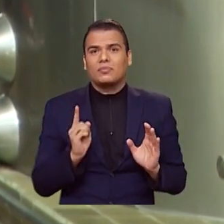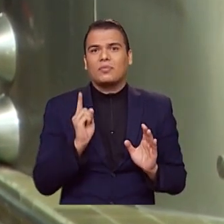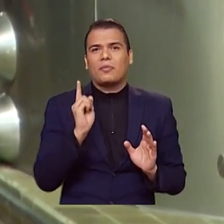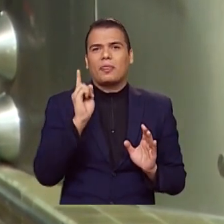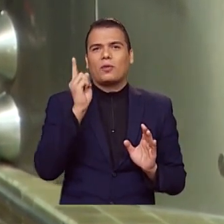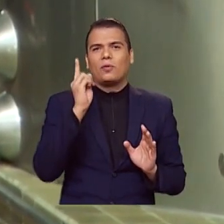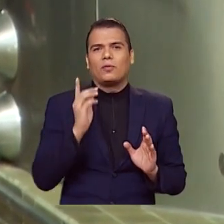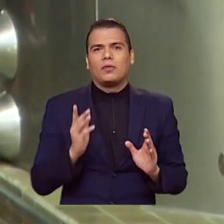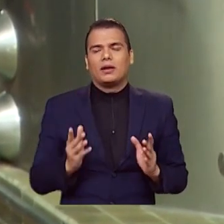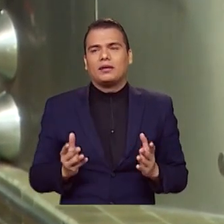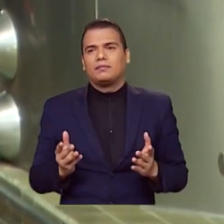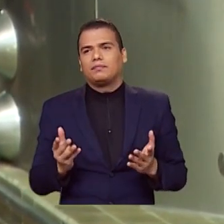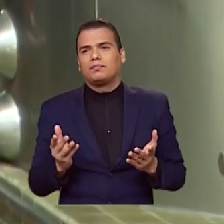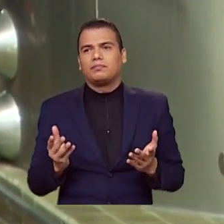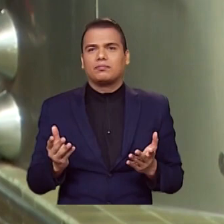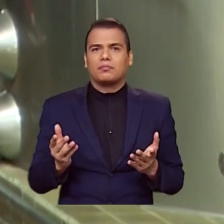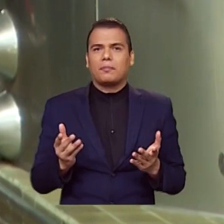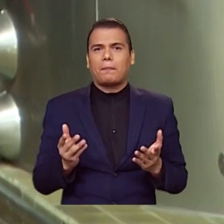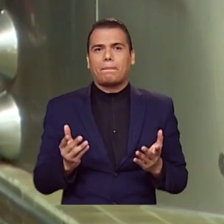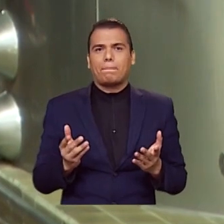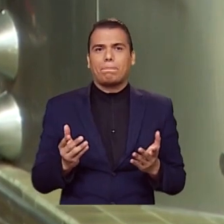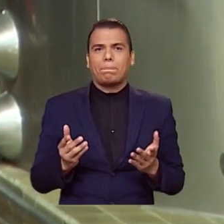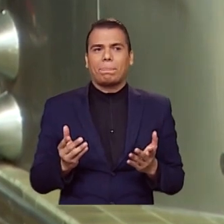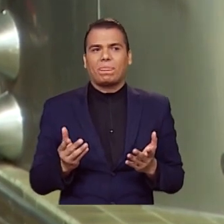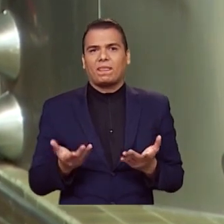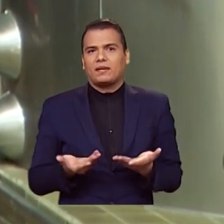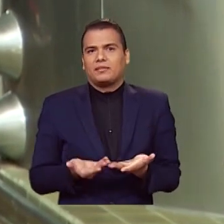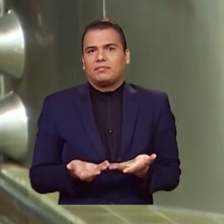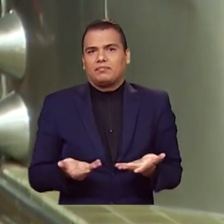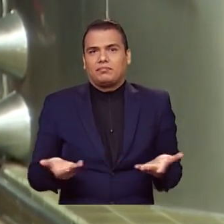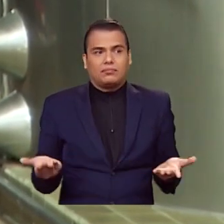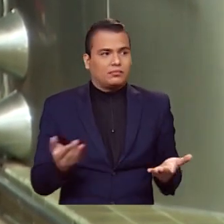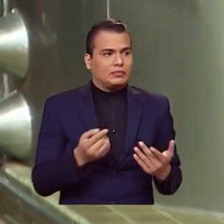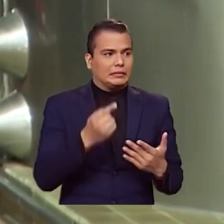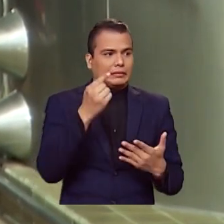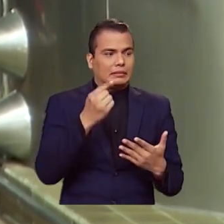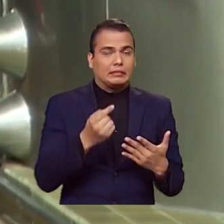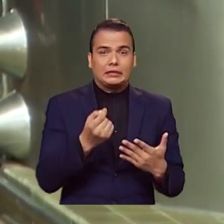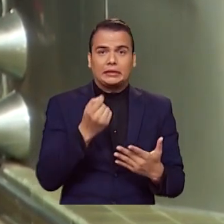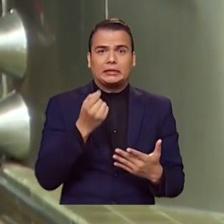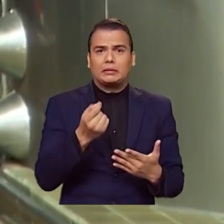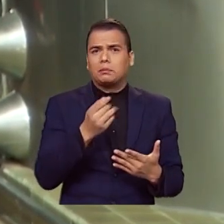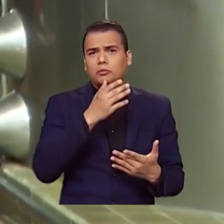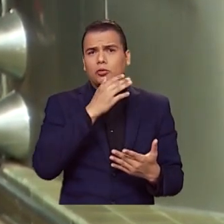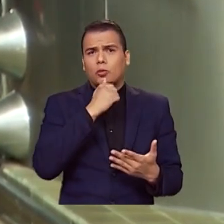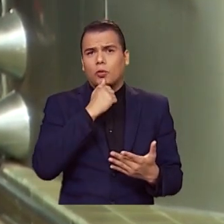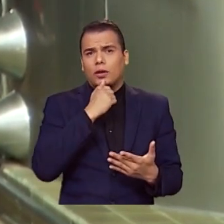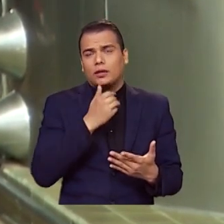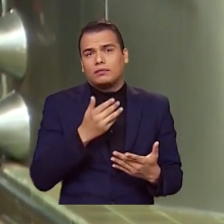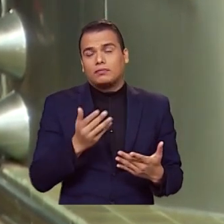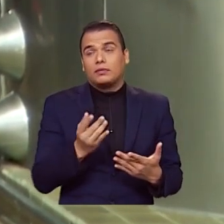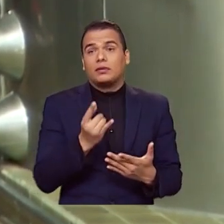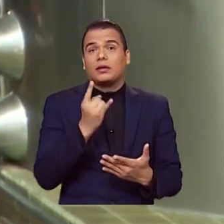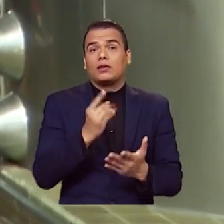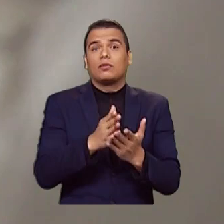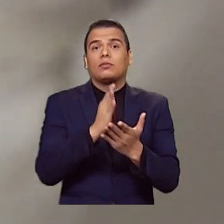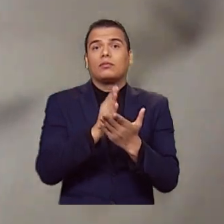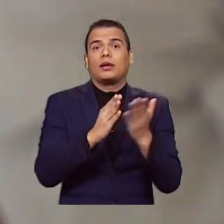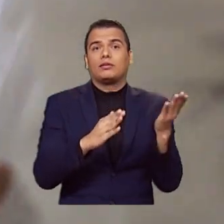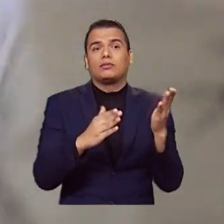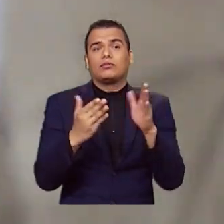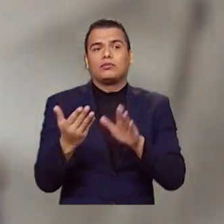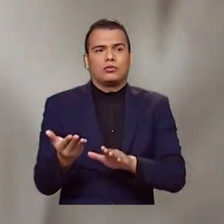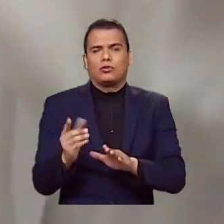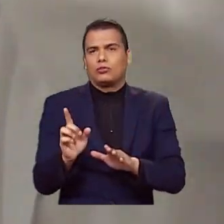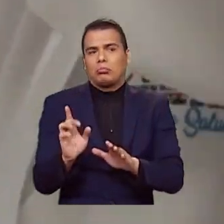que pues no, digamos, no teníamos ese riesgo tan latente de la muerte, pero ahora como ya